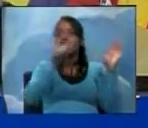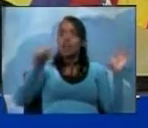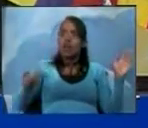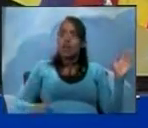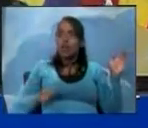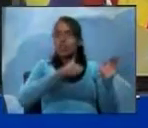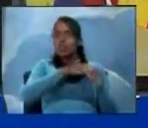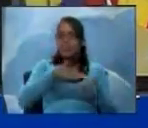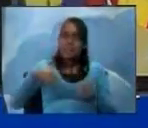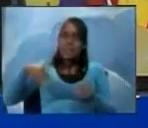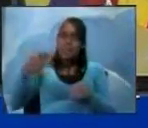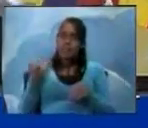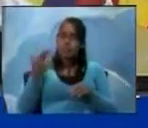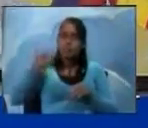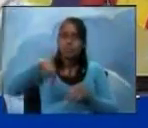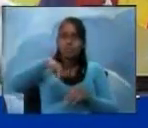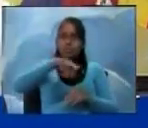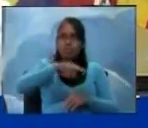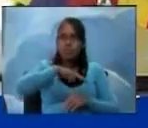que nosotros nos